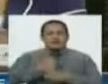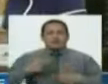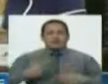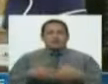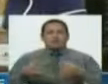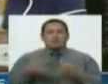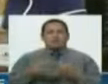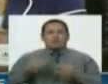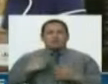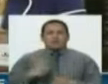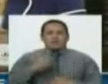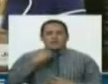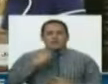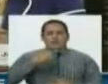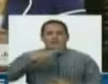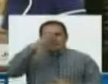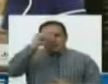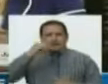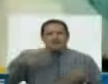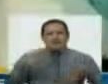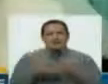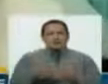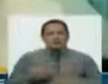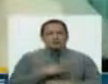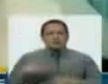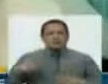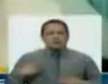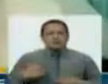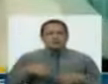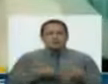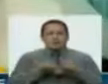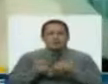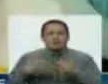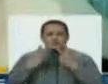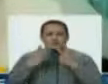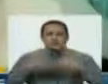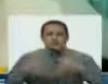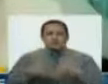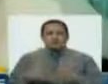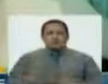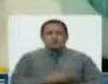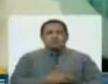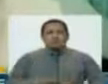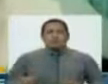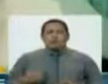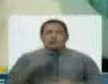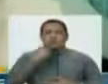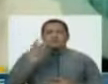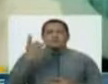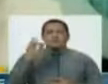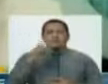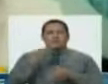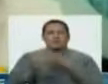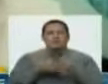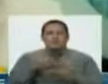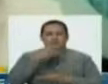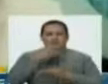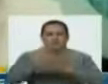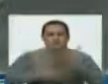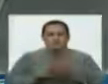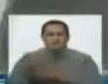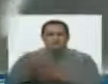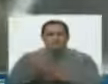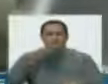por la Cancillería y su despacho. Sobre las declaraciones del ministro boliviano de gobierno, Hugo Moldiz, quien dijo que el Perú no ha tramitado la ampliación